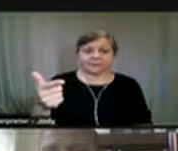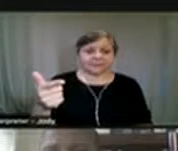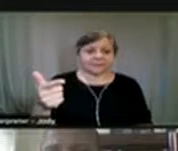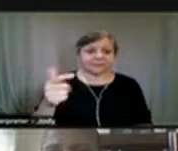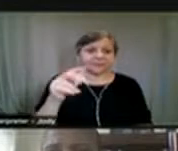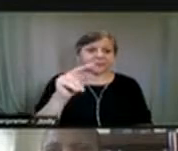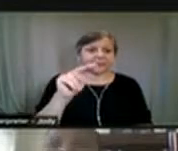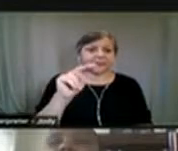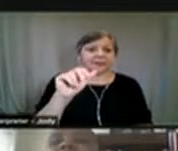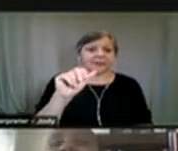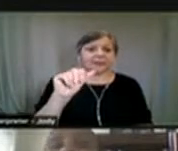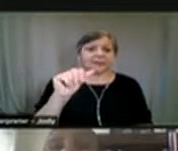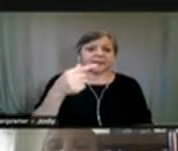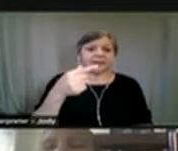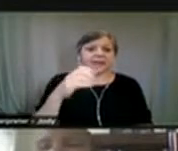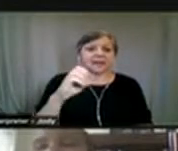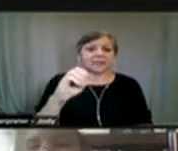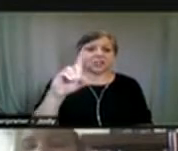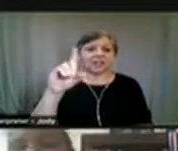Najila.